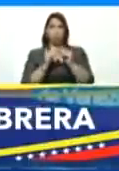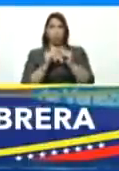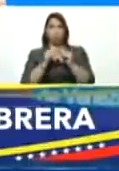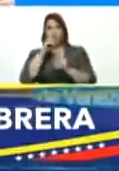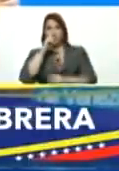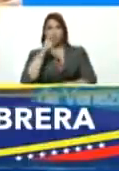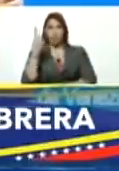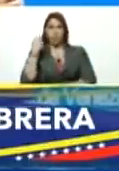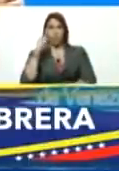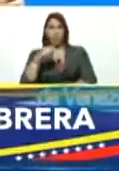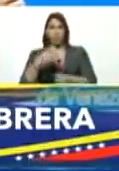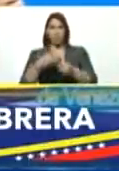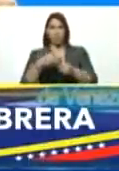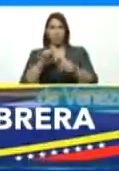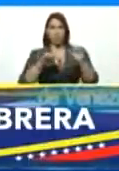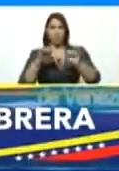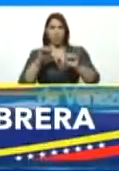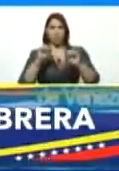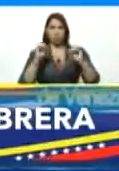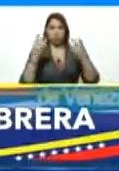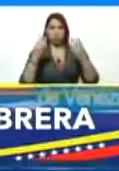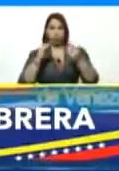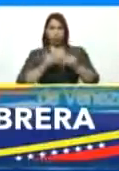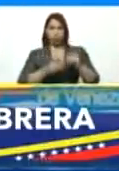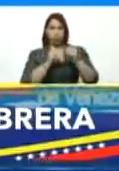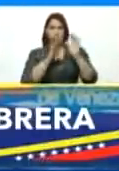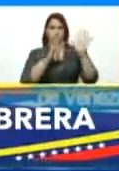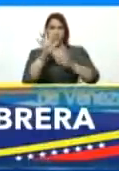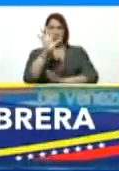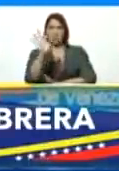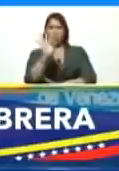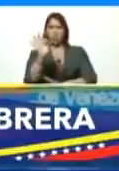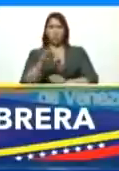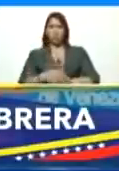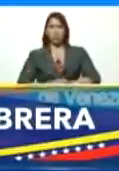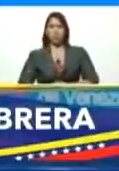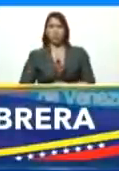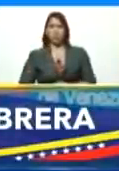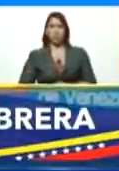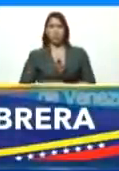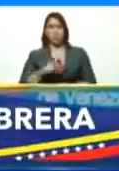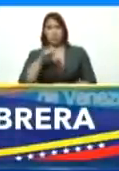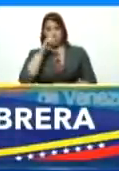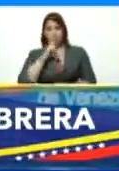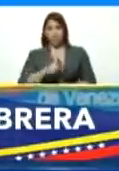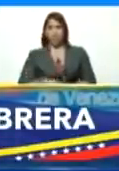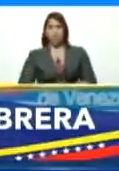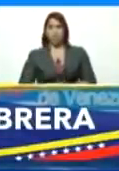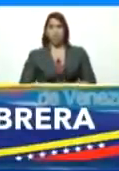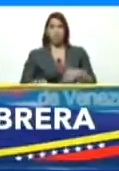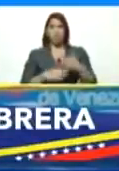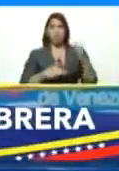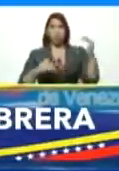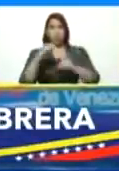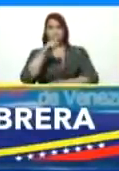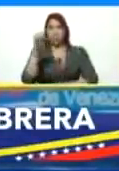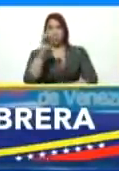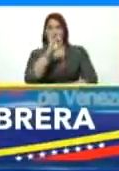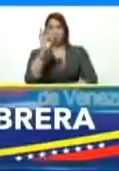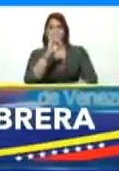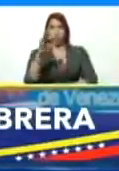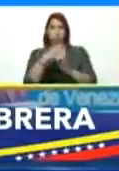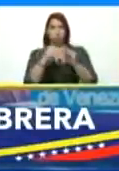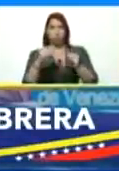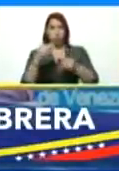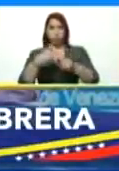pasado la petroquímica logró recuperarse al 95% y este año va al 100 por ciento toda la